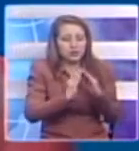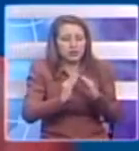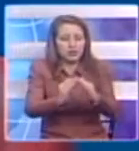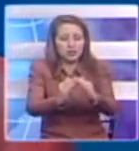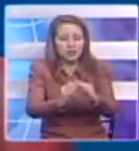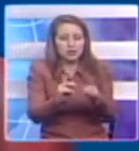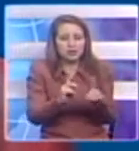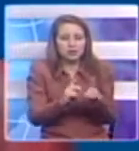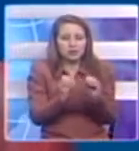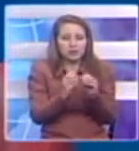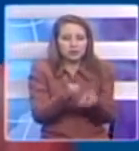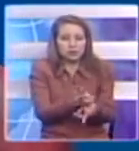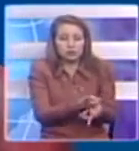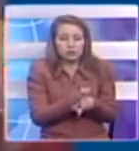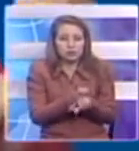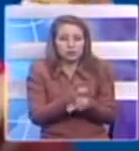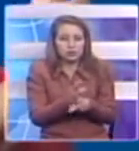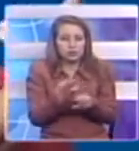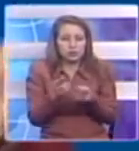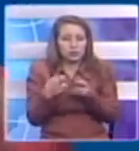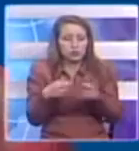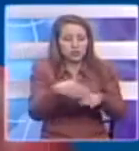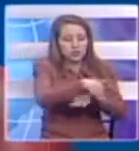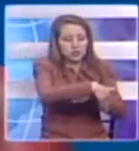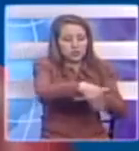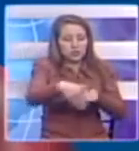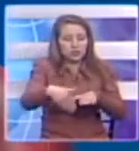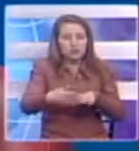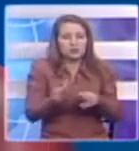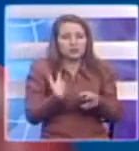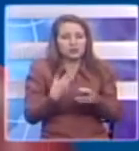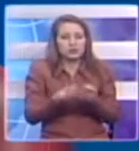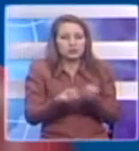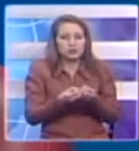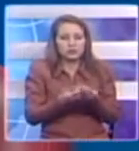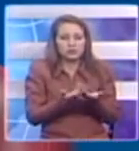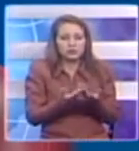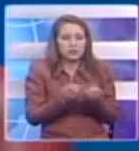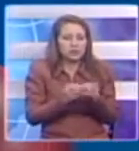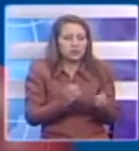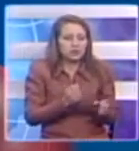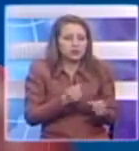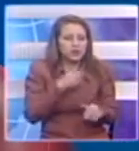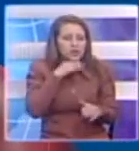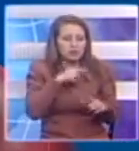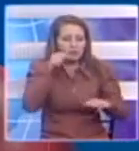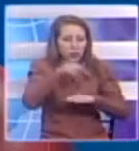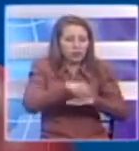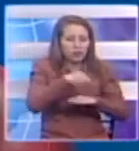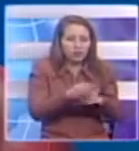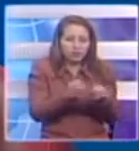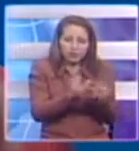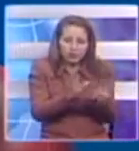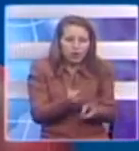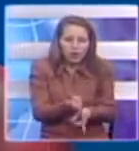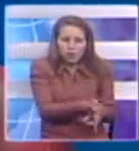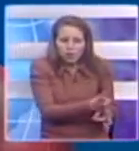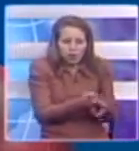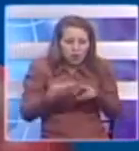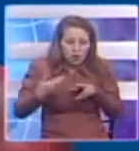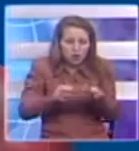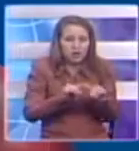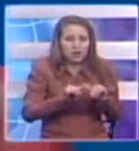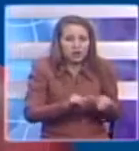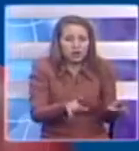preservar las orillas del río, lo que hacen es talar. Y lo que necesitamos es preservar el río, o sea, mantener